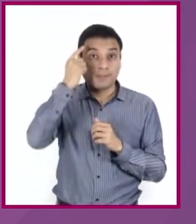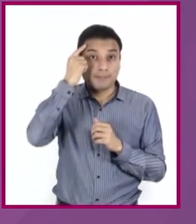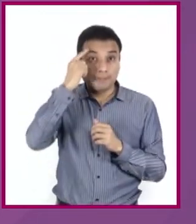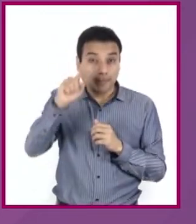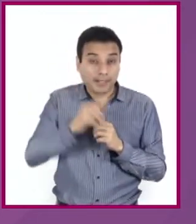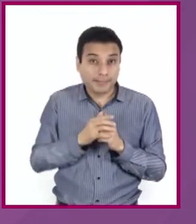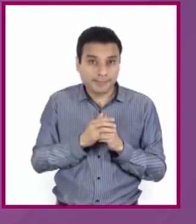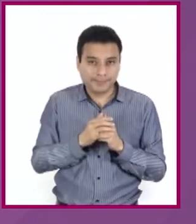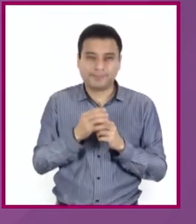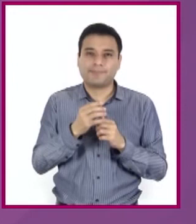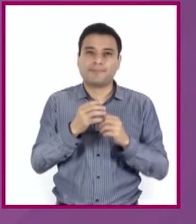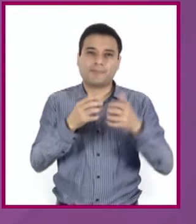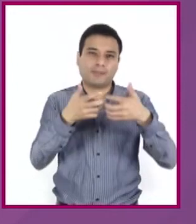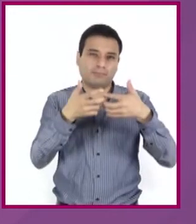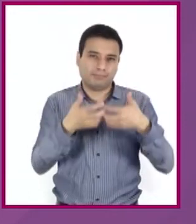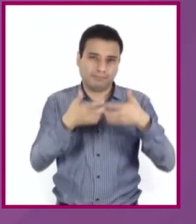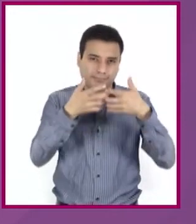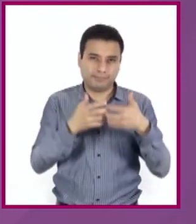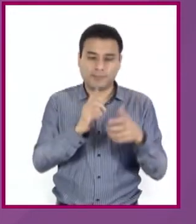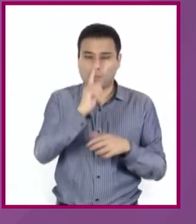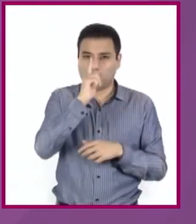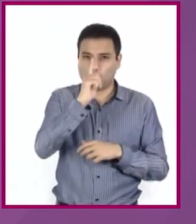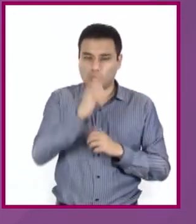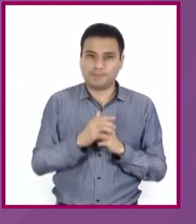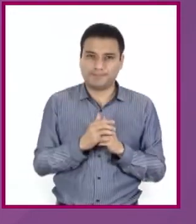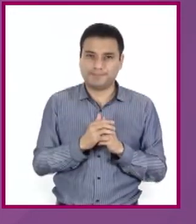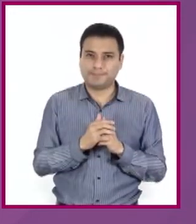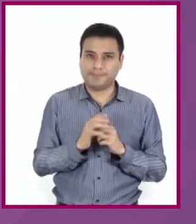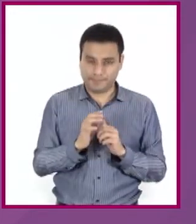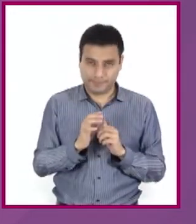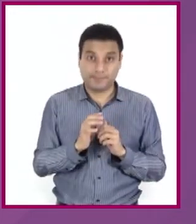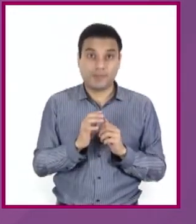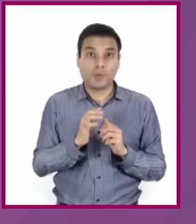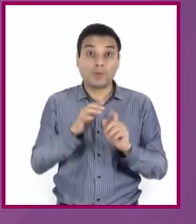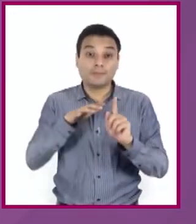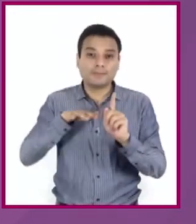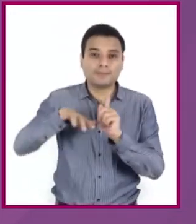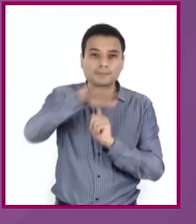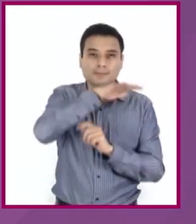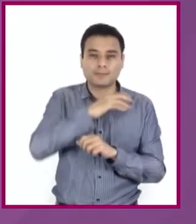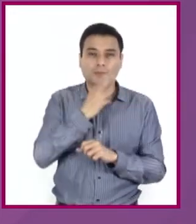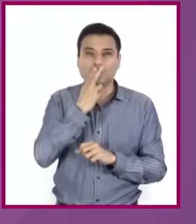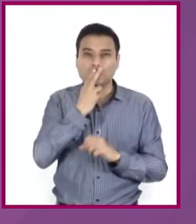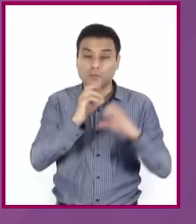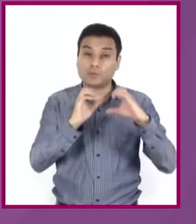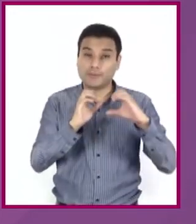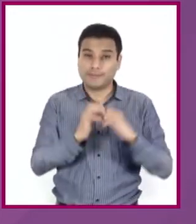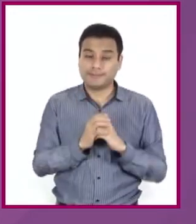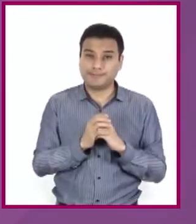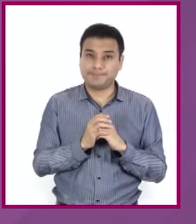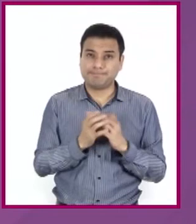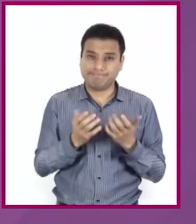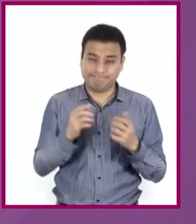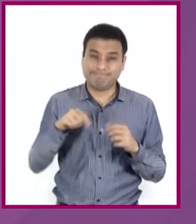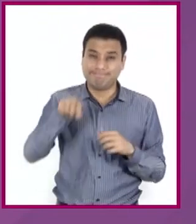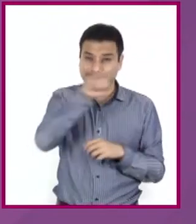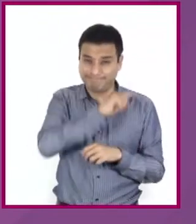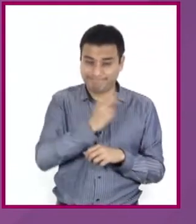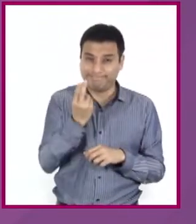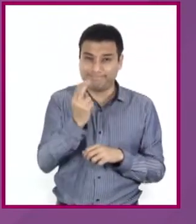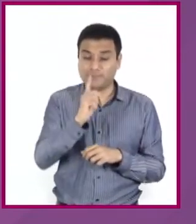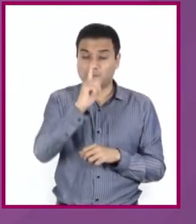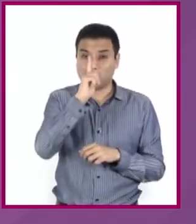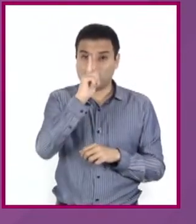la producción de energía eléctrica, reduciendo el impacto ambiental. Mientras tanto, nos conviene ahorrar